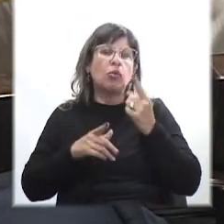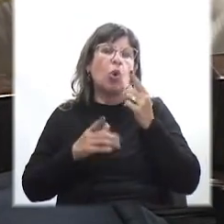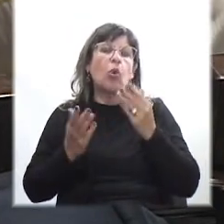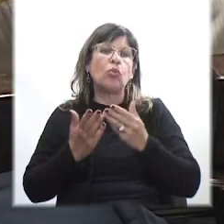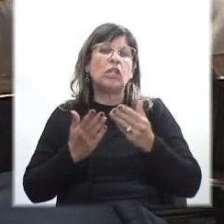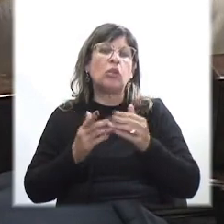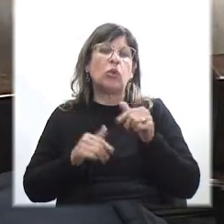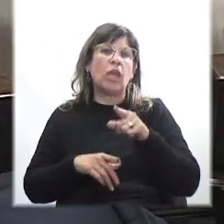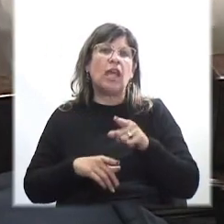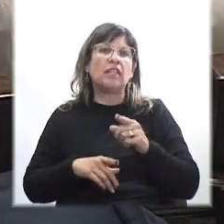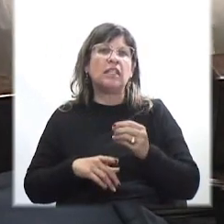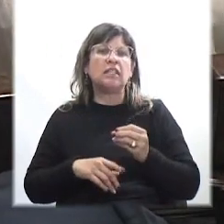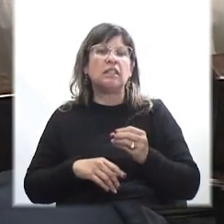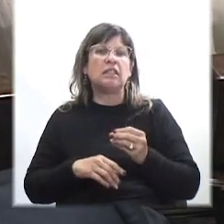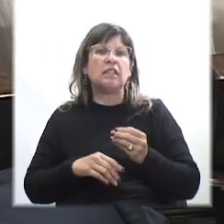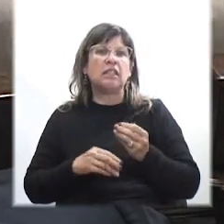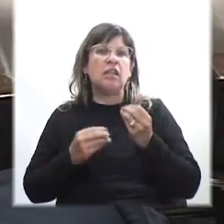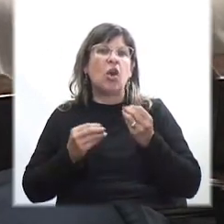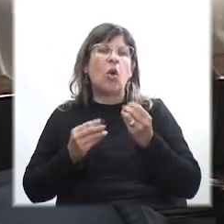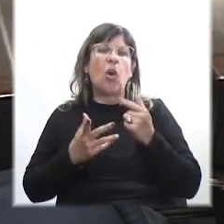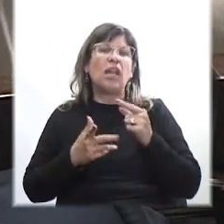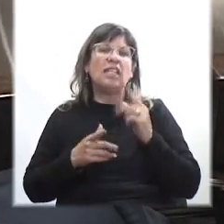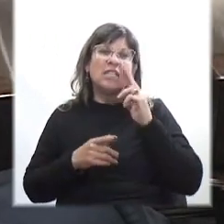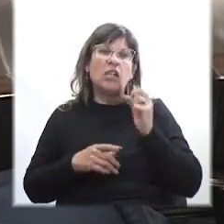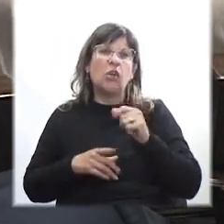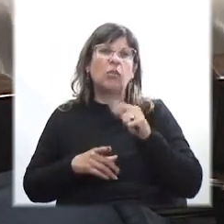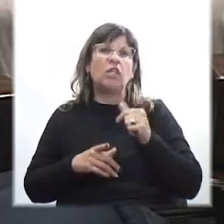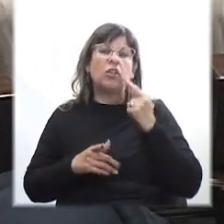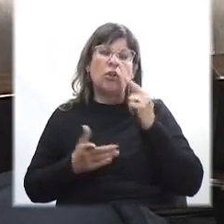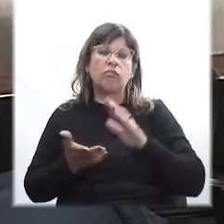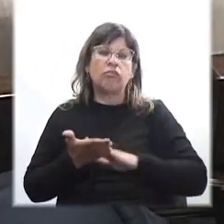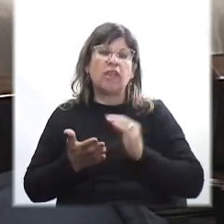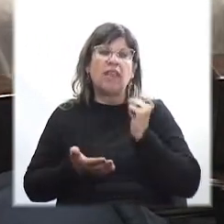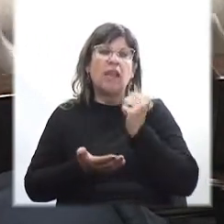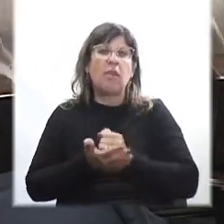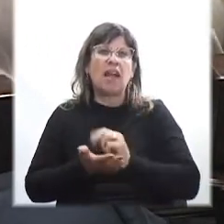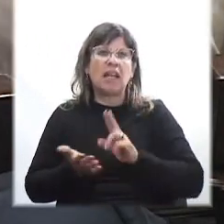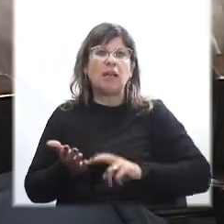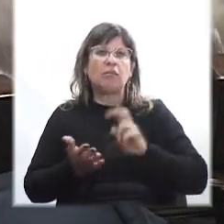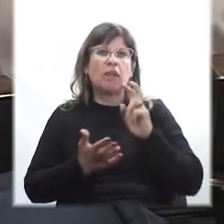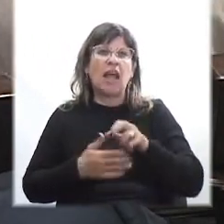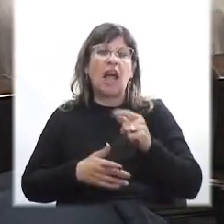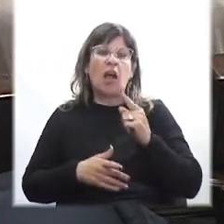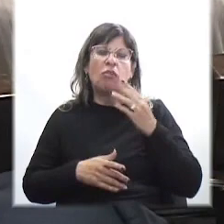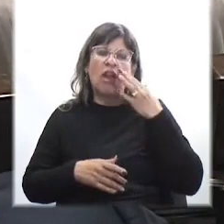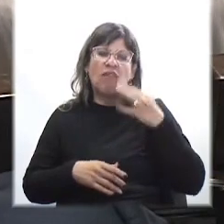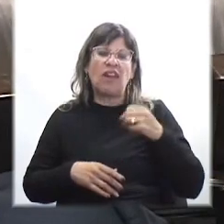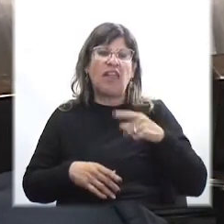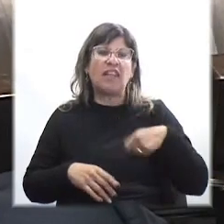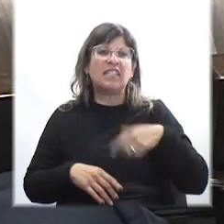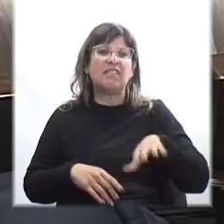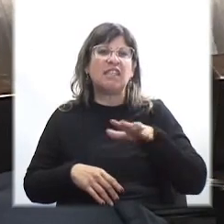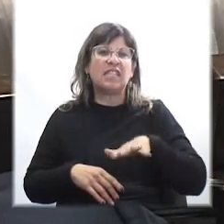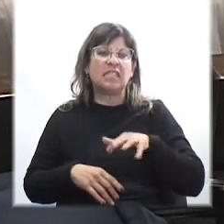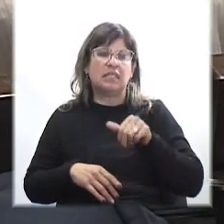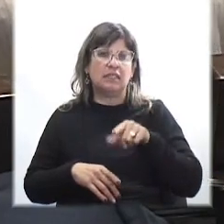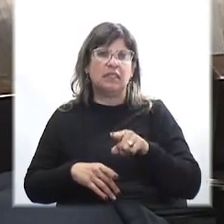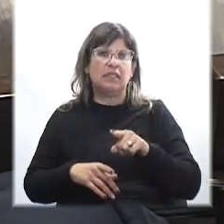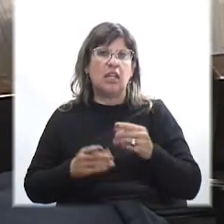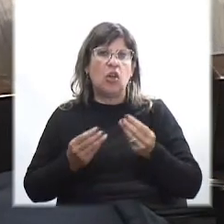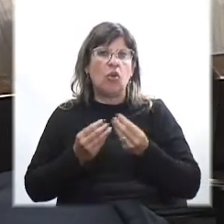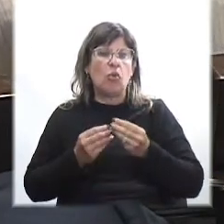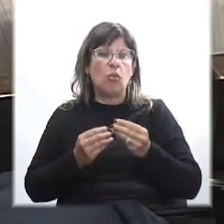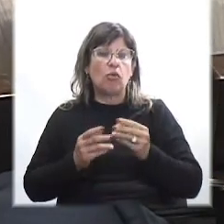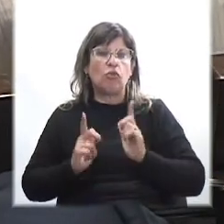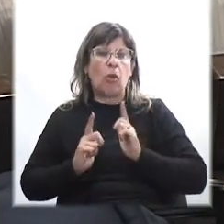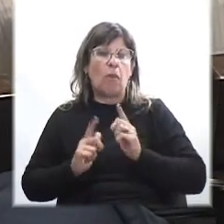sus alumnos, quien preguntó cuál era, a su juicio, la evidencia que marcaba el salto hacia una verdadera civilización. Y cuando muchos